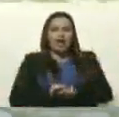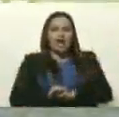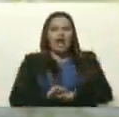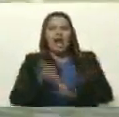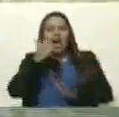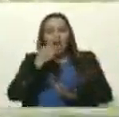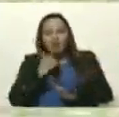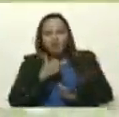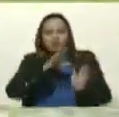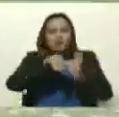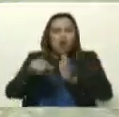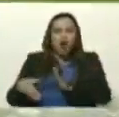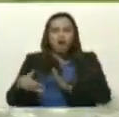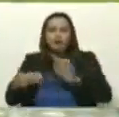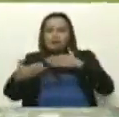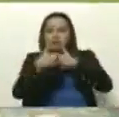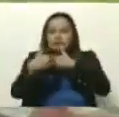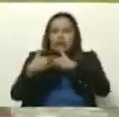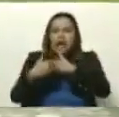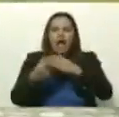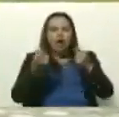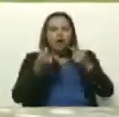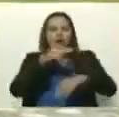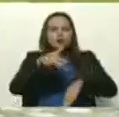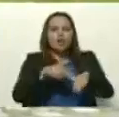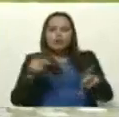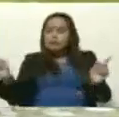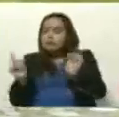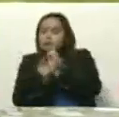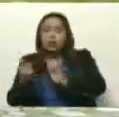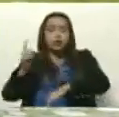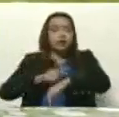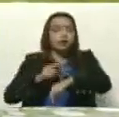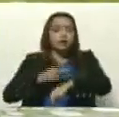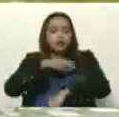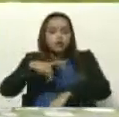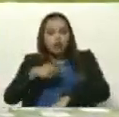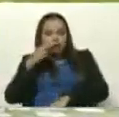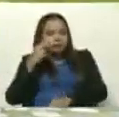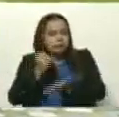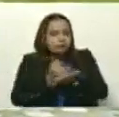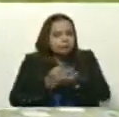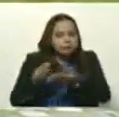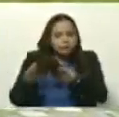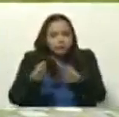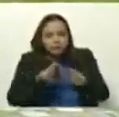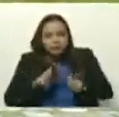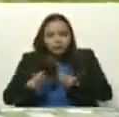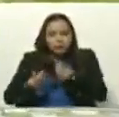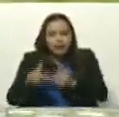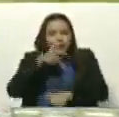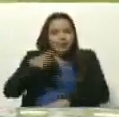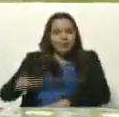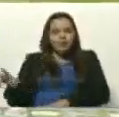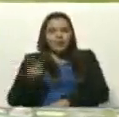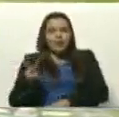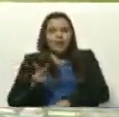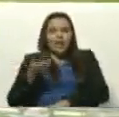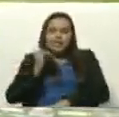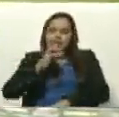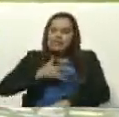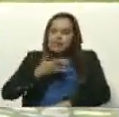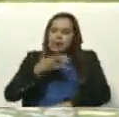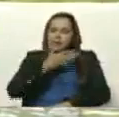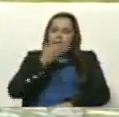cuídate tú que en poco tiempo hemos percibido los venezolanos la venezolana una un